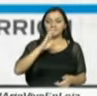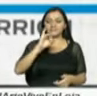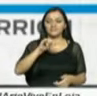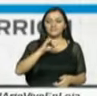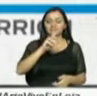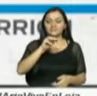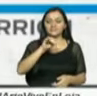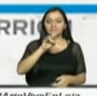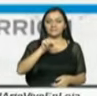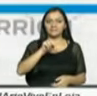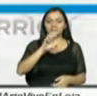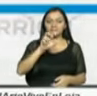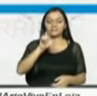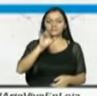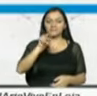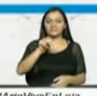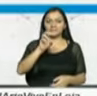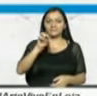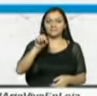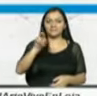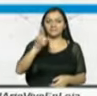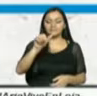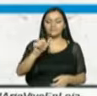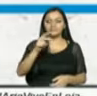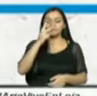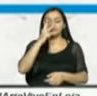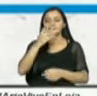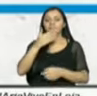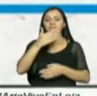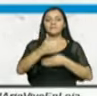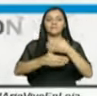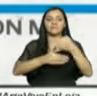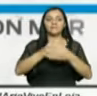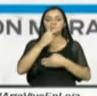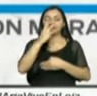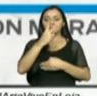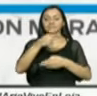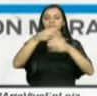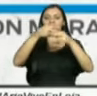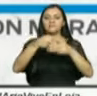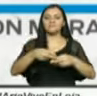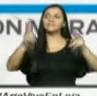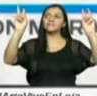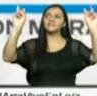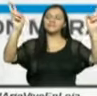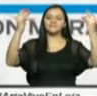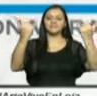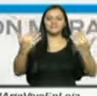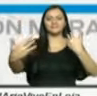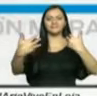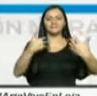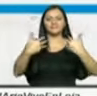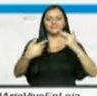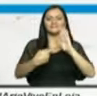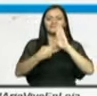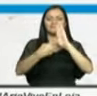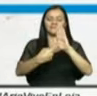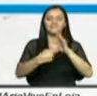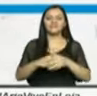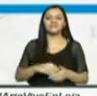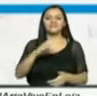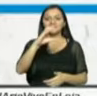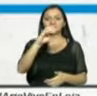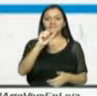Mora, literato y gestor cultural lojano, imprime el nombre en este teatro que hoy inauguramos.